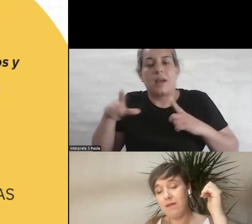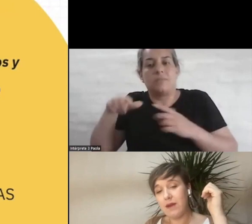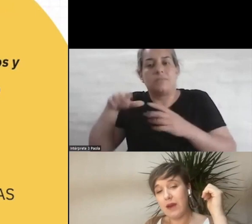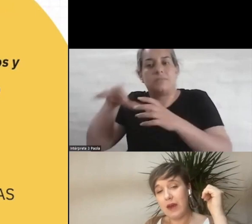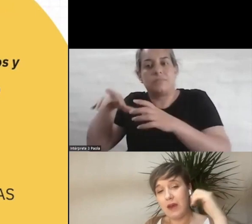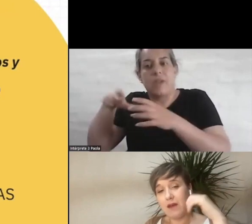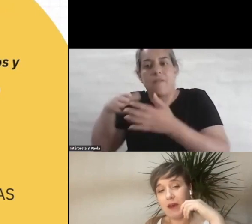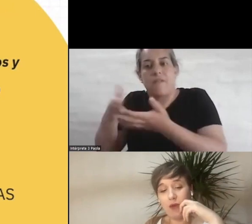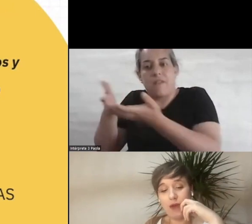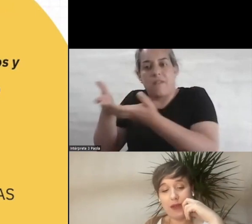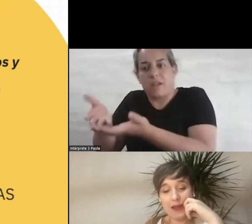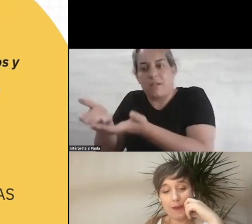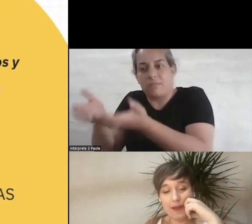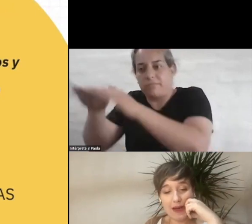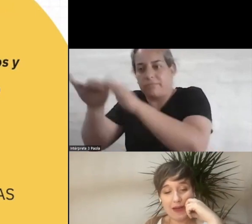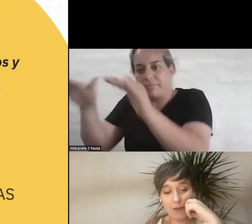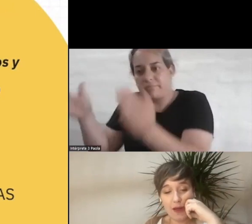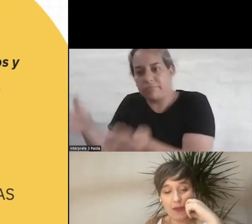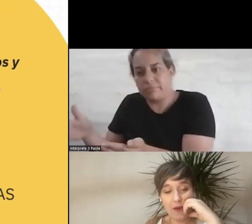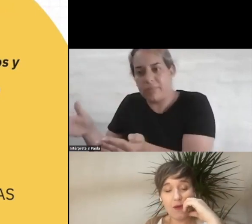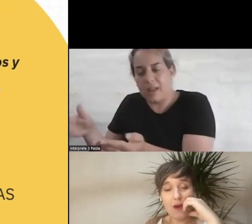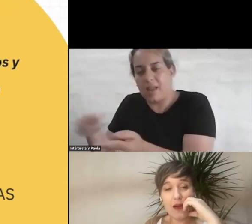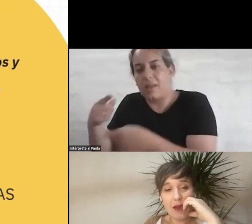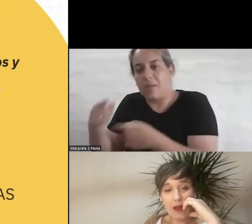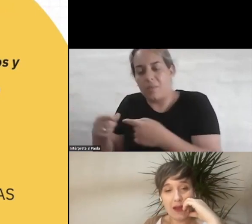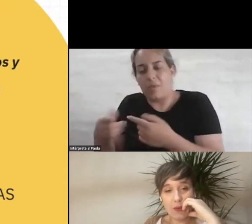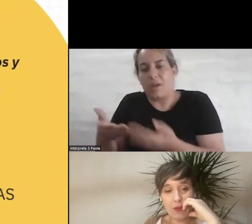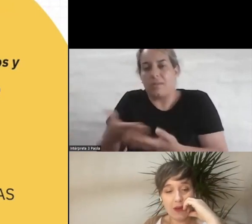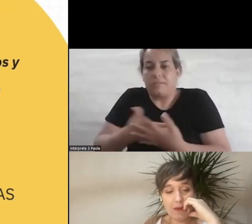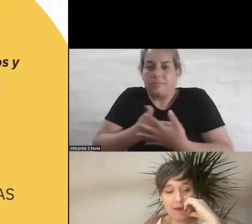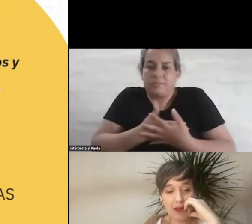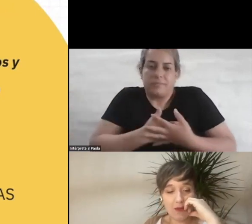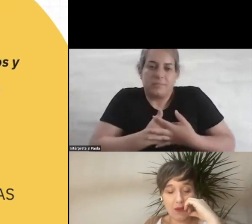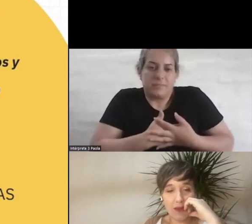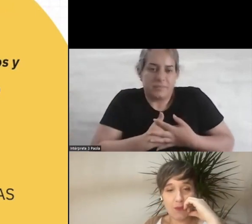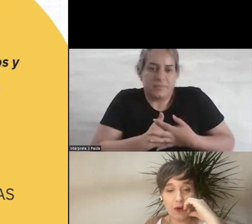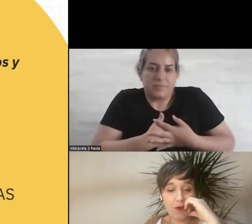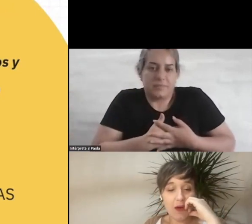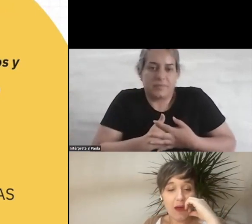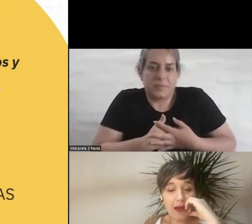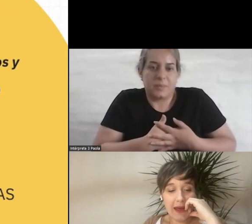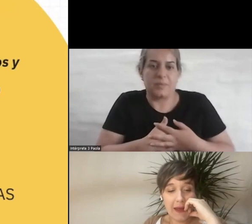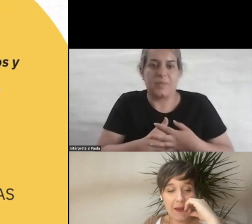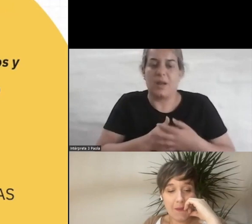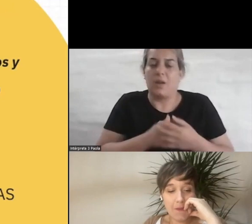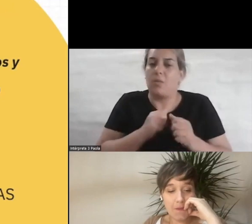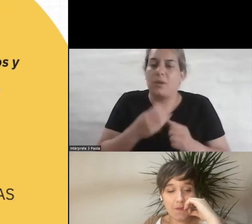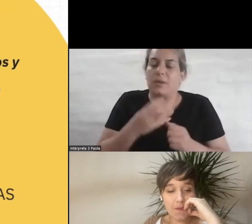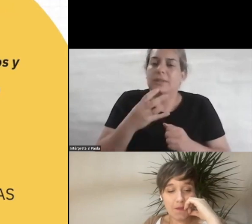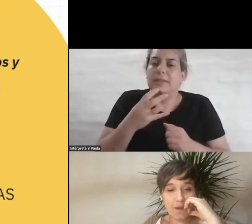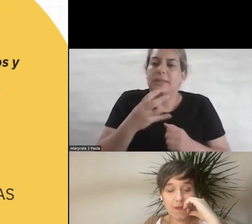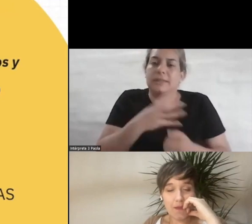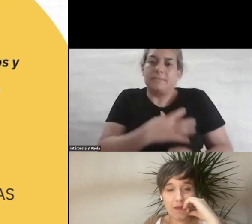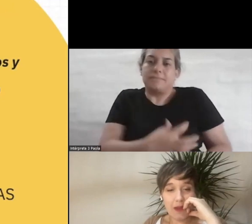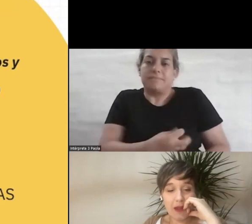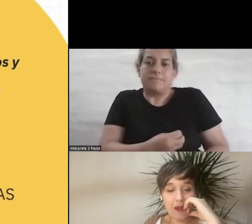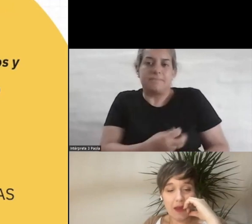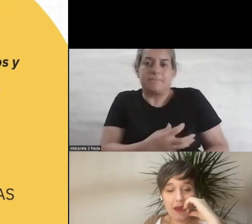que influyen directamente en la estimulación, en la succión del bebé. Entonces, bueno,